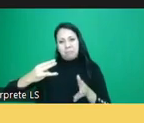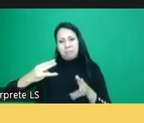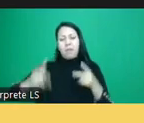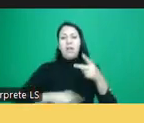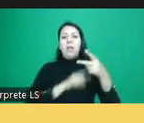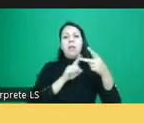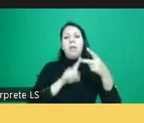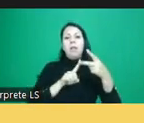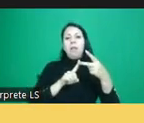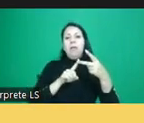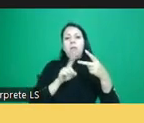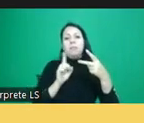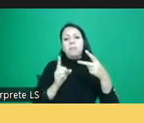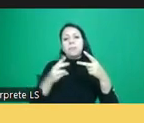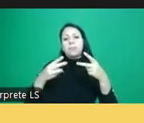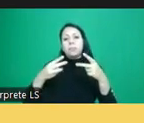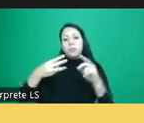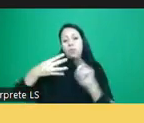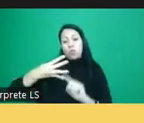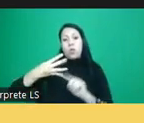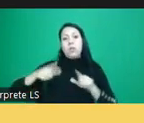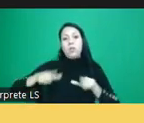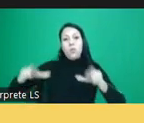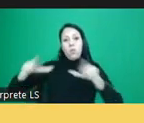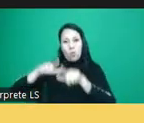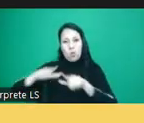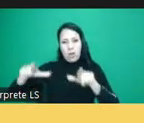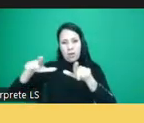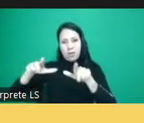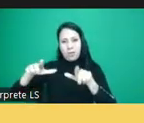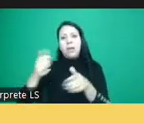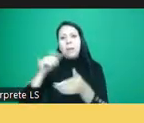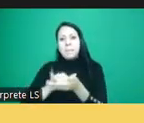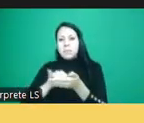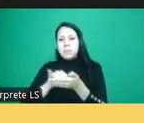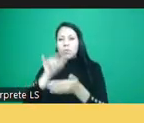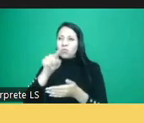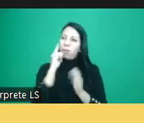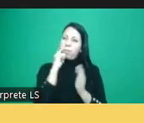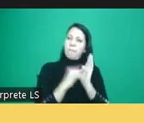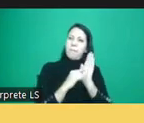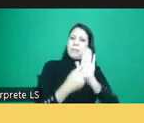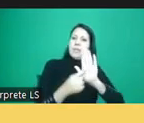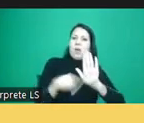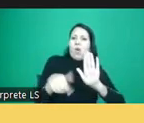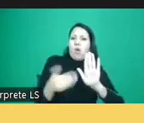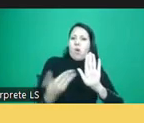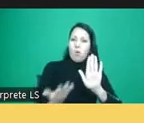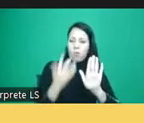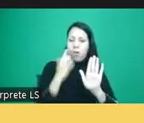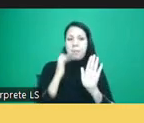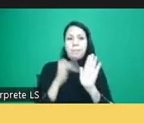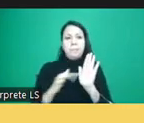su lugar 4. Y recuerden a ambos agregarles cómo lo representaron. Con este corazón que es